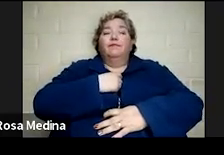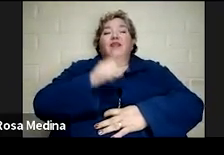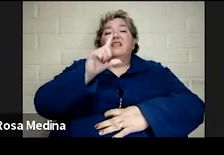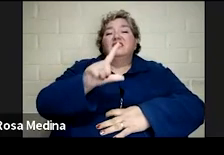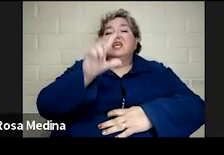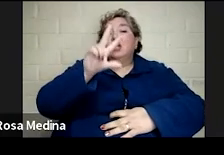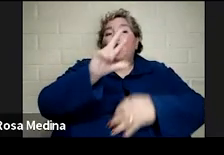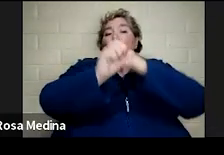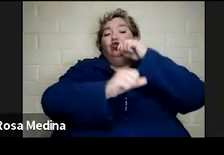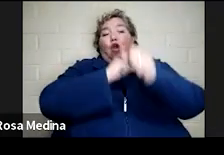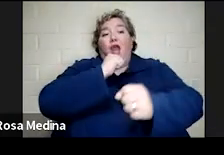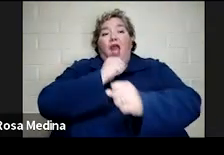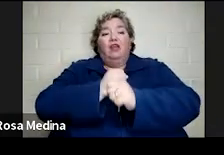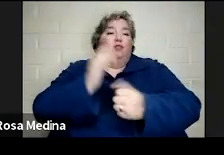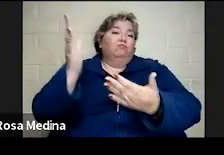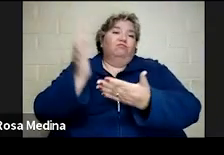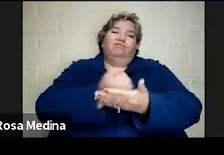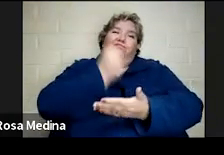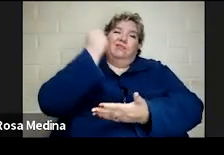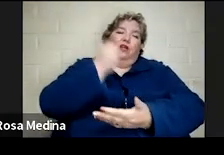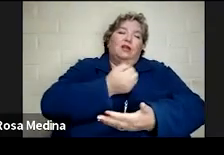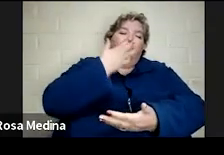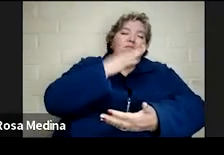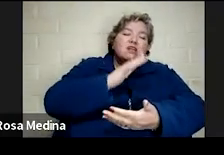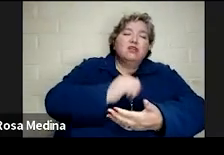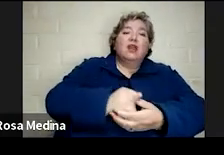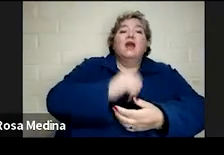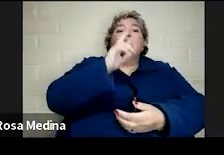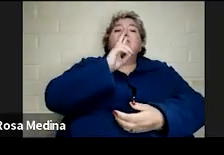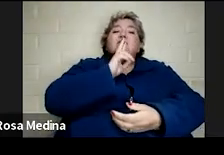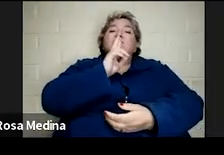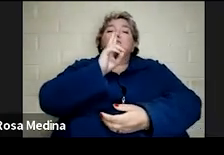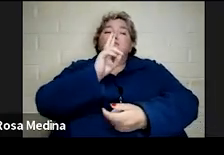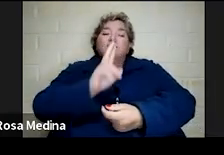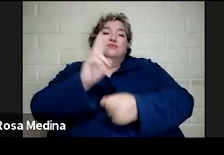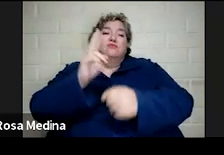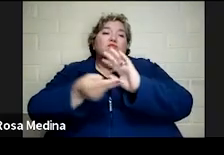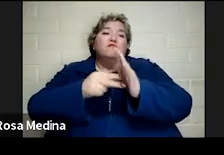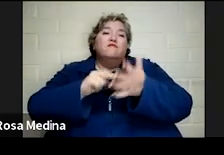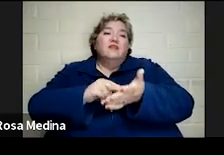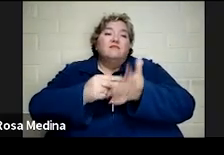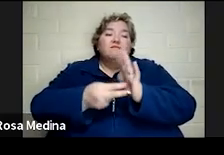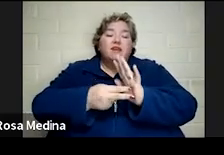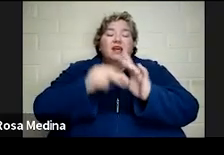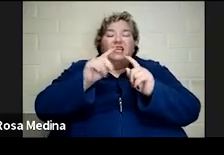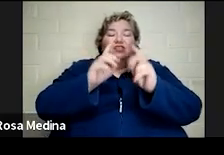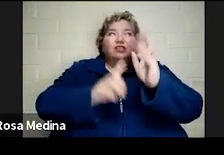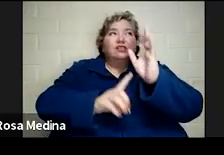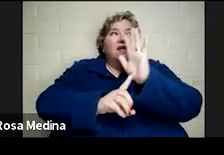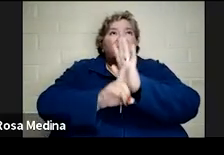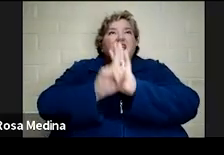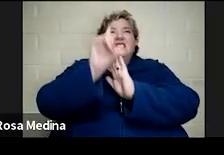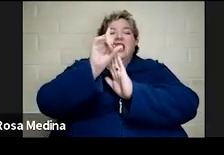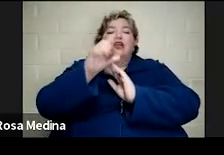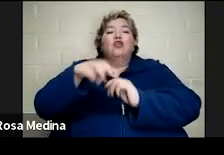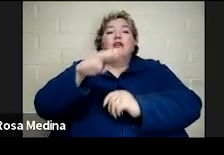niños logran mejorar la resolución de problemas, lo logran hacer de mejor forma, se empieza a desarrollar la metacognición,